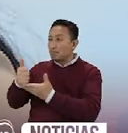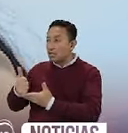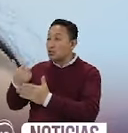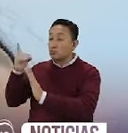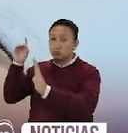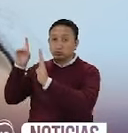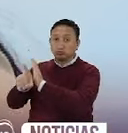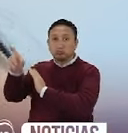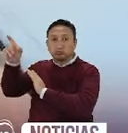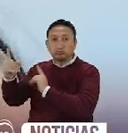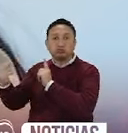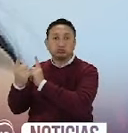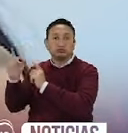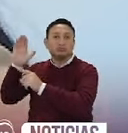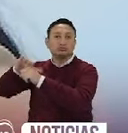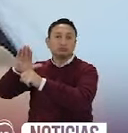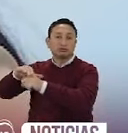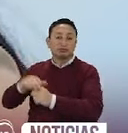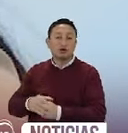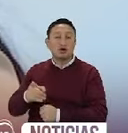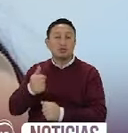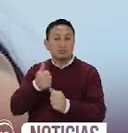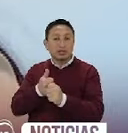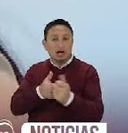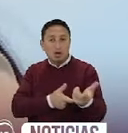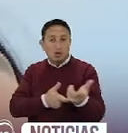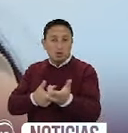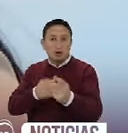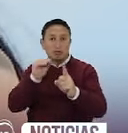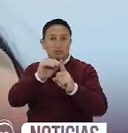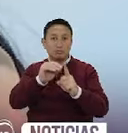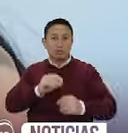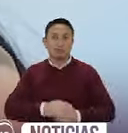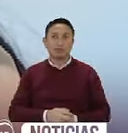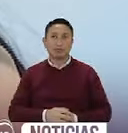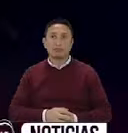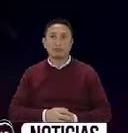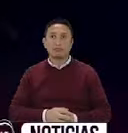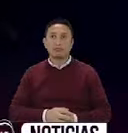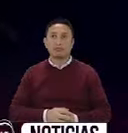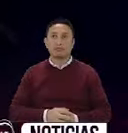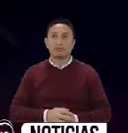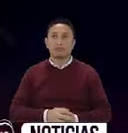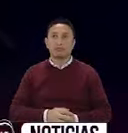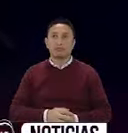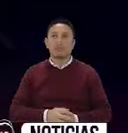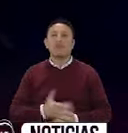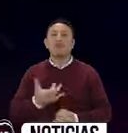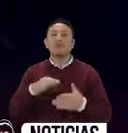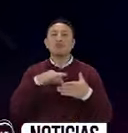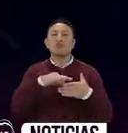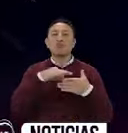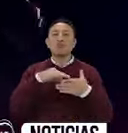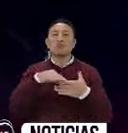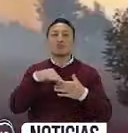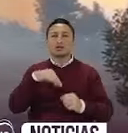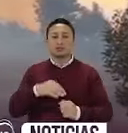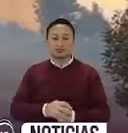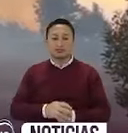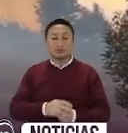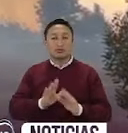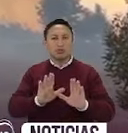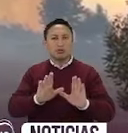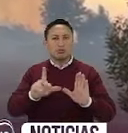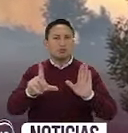del sector, o si no, buscar un cuerpo de bomberos más cercano o a cualquier autoridad. Pero esta guía también indica qué acciones legales se